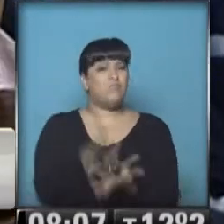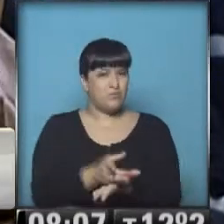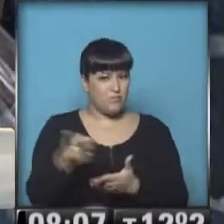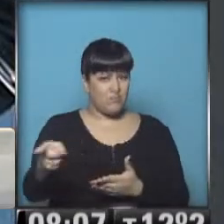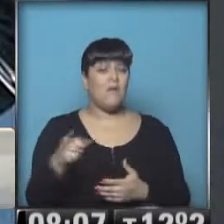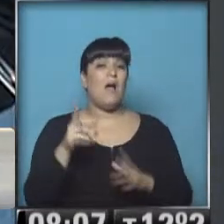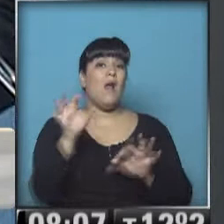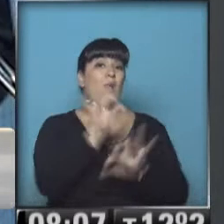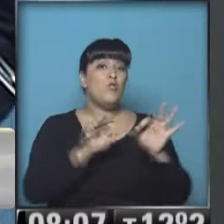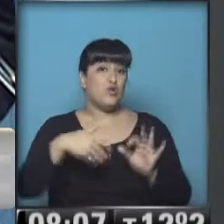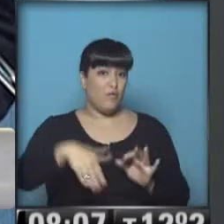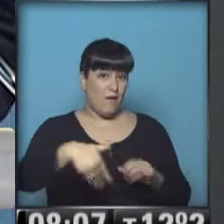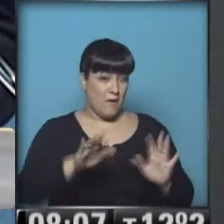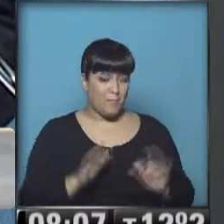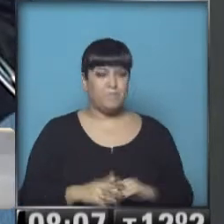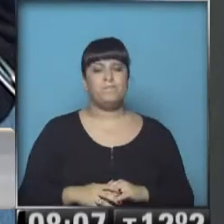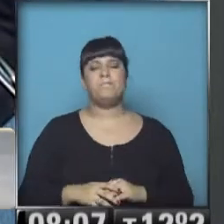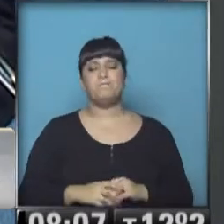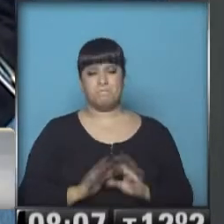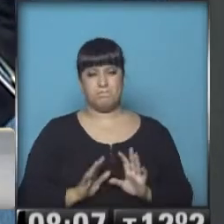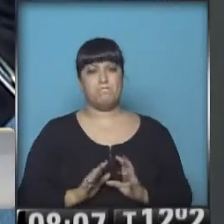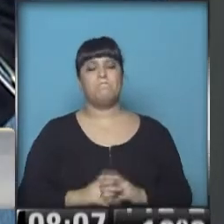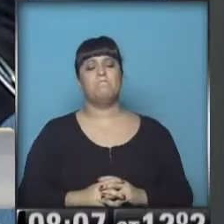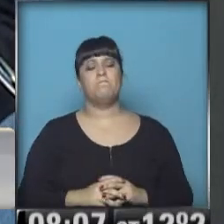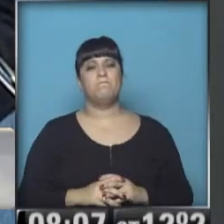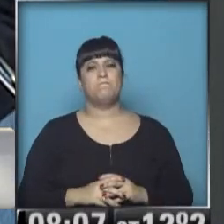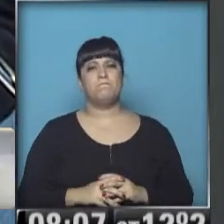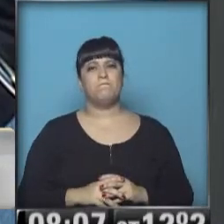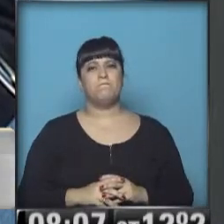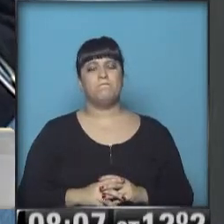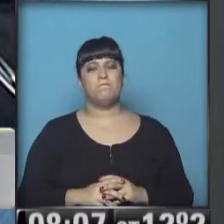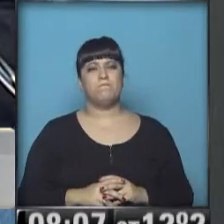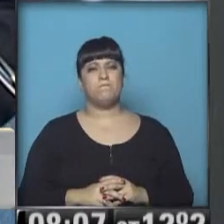ingresar respecto al tema d